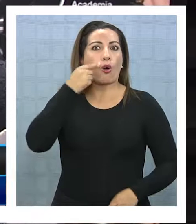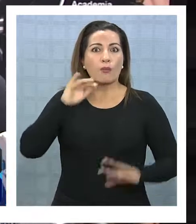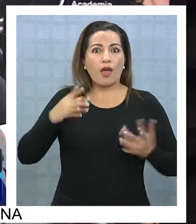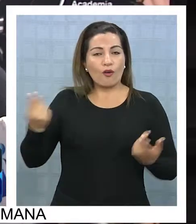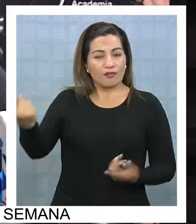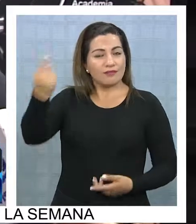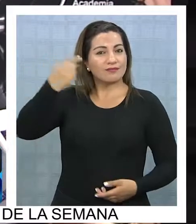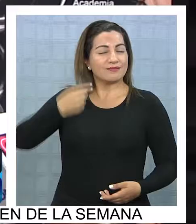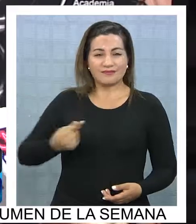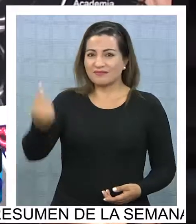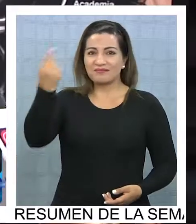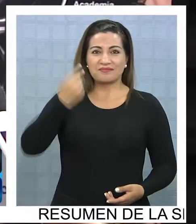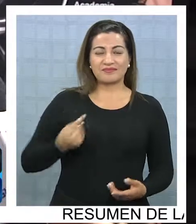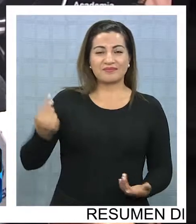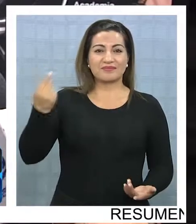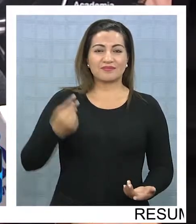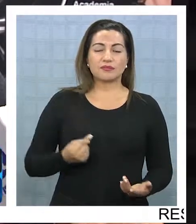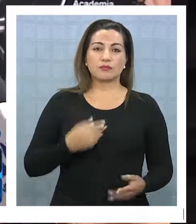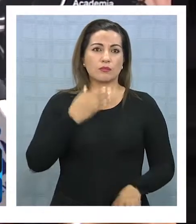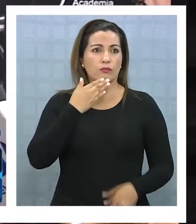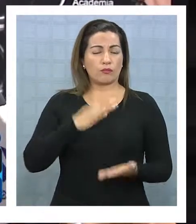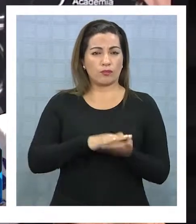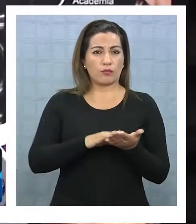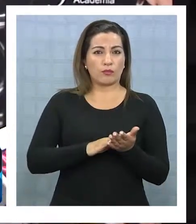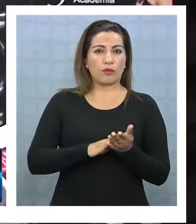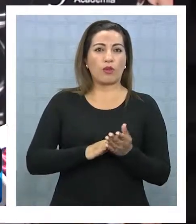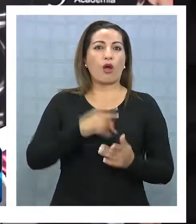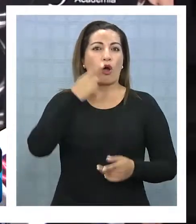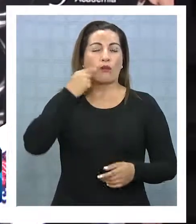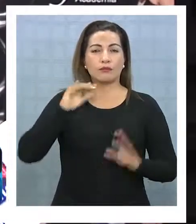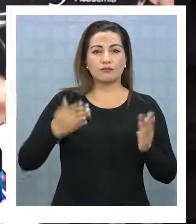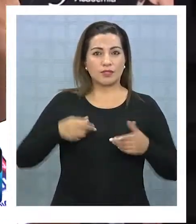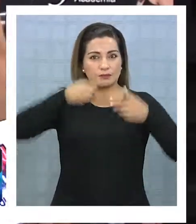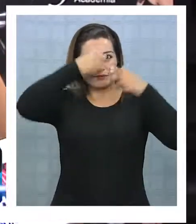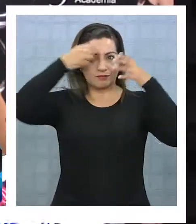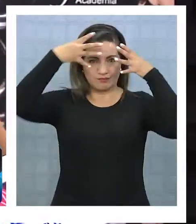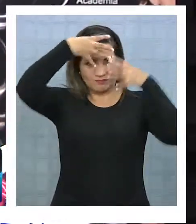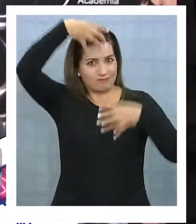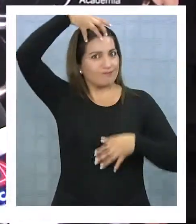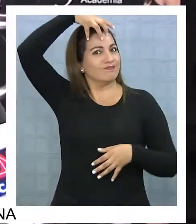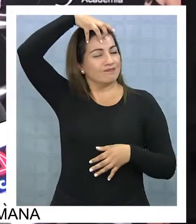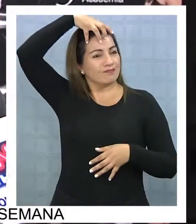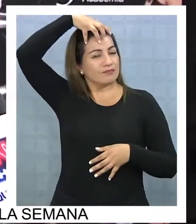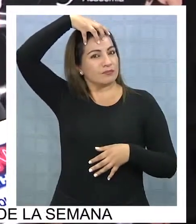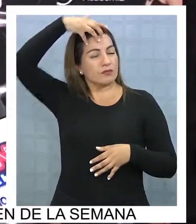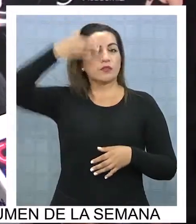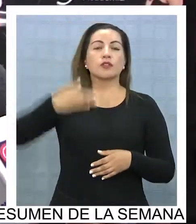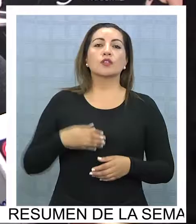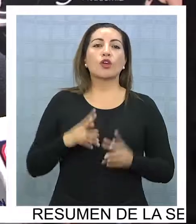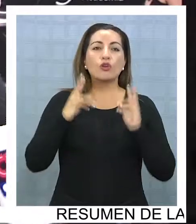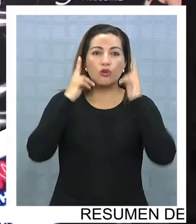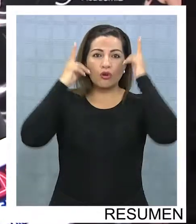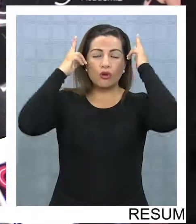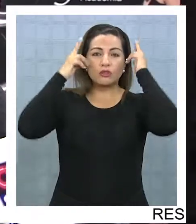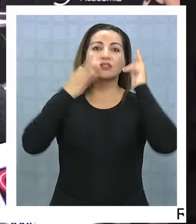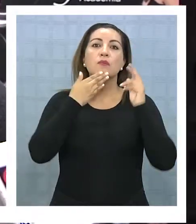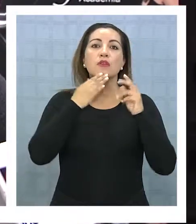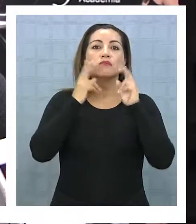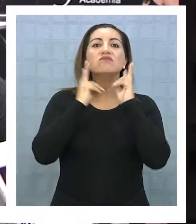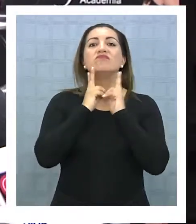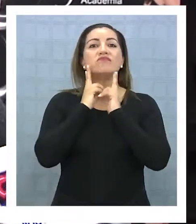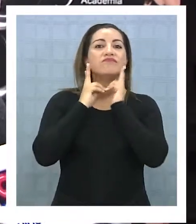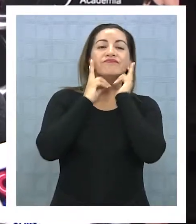o sea, de acá salió igual cantidad de tendencia de que los hombres se están haciendo su jopo, se están haciendo su corte en degradé, hacemos barbería,